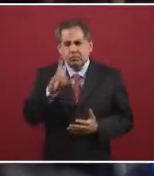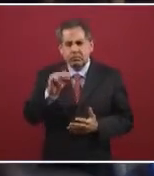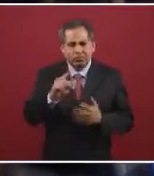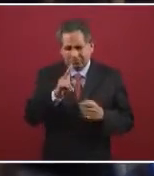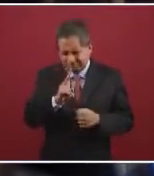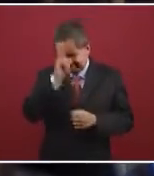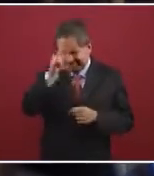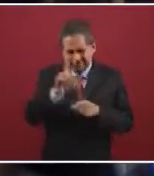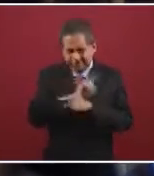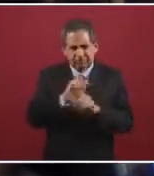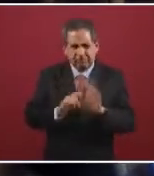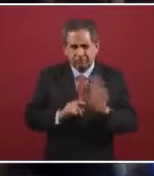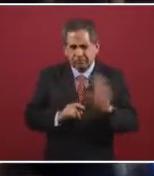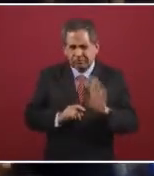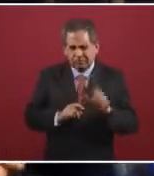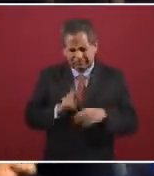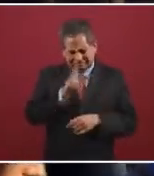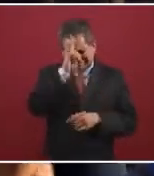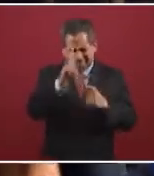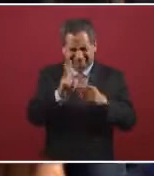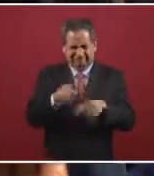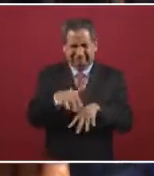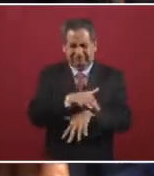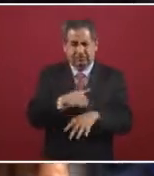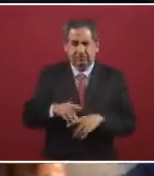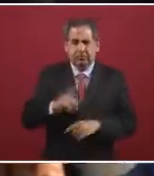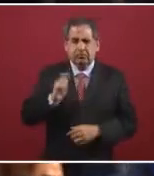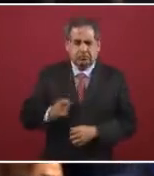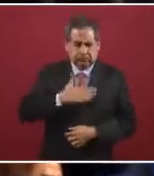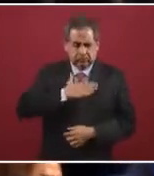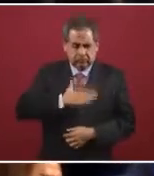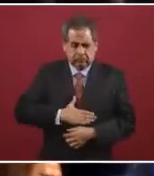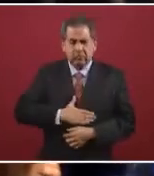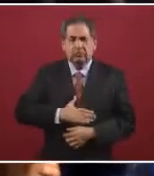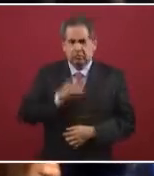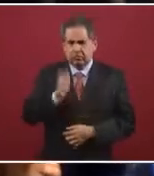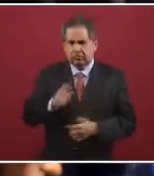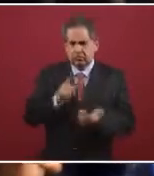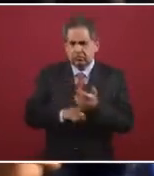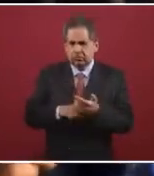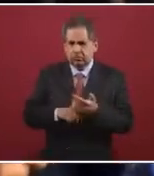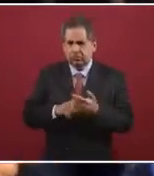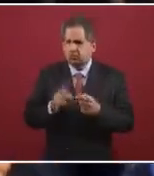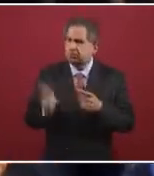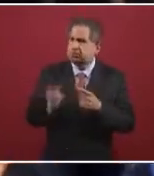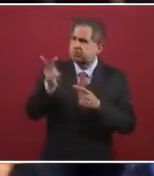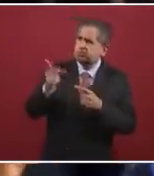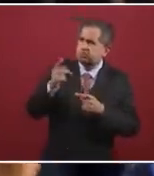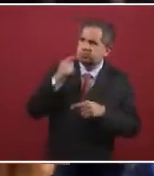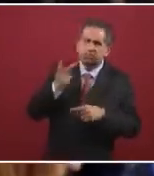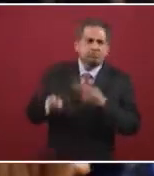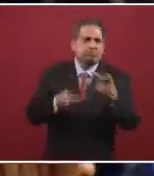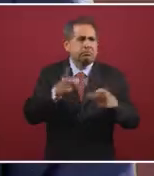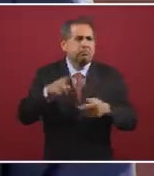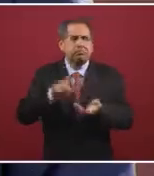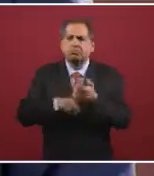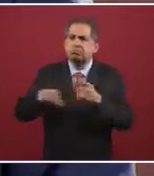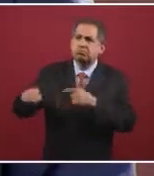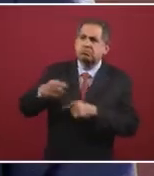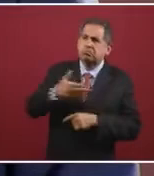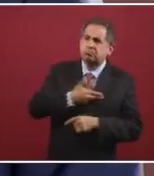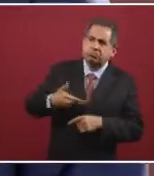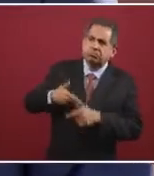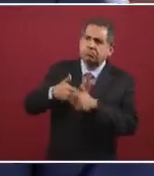venganza, que es vil, señor, la justicia social, el referéndum, el plebiscito,